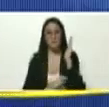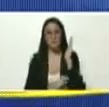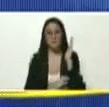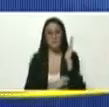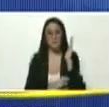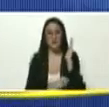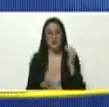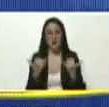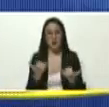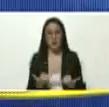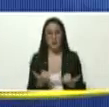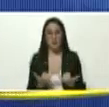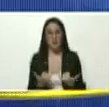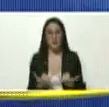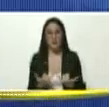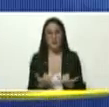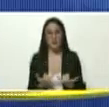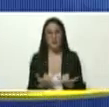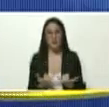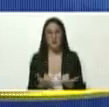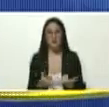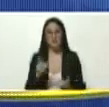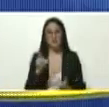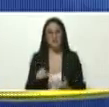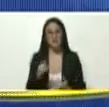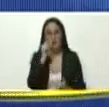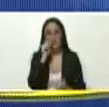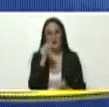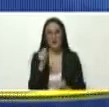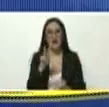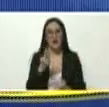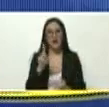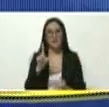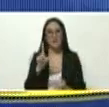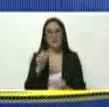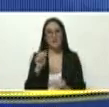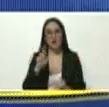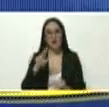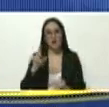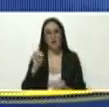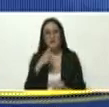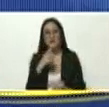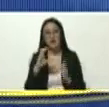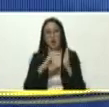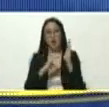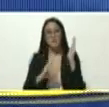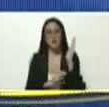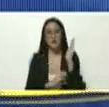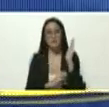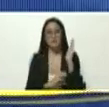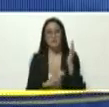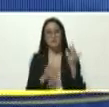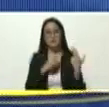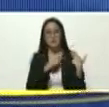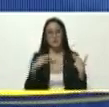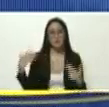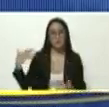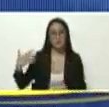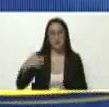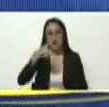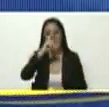nuestro excelentísimo doctor Álvaro Silva Calderón decía que la OPEP ha formado durante muchas